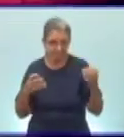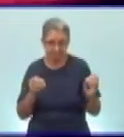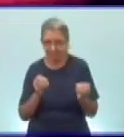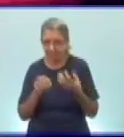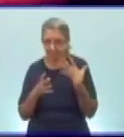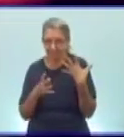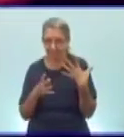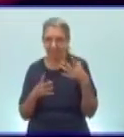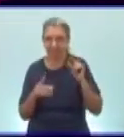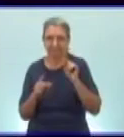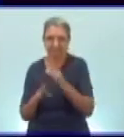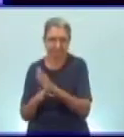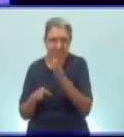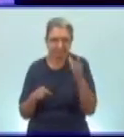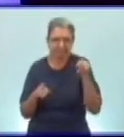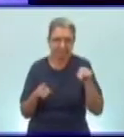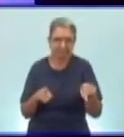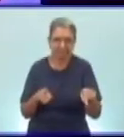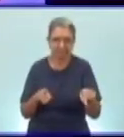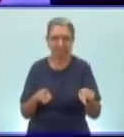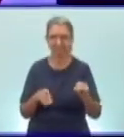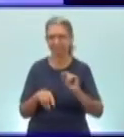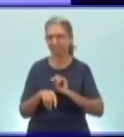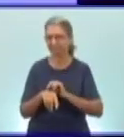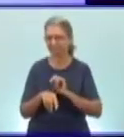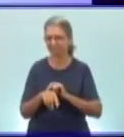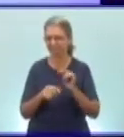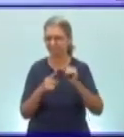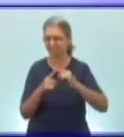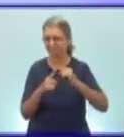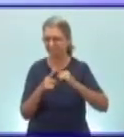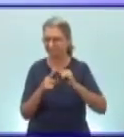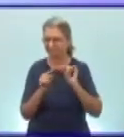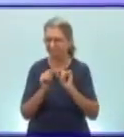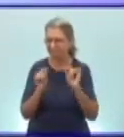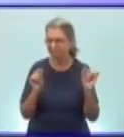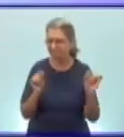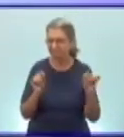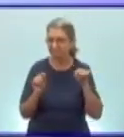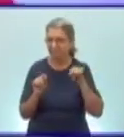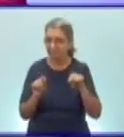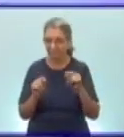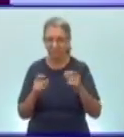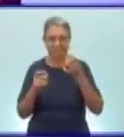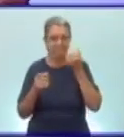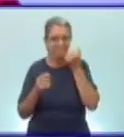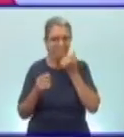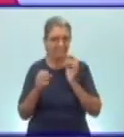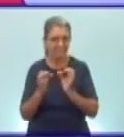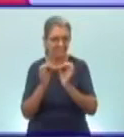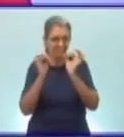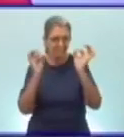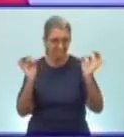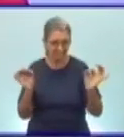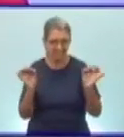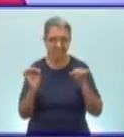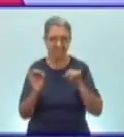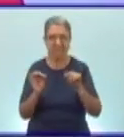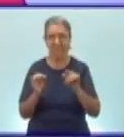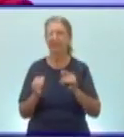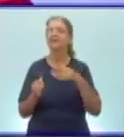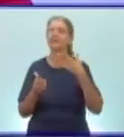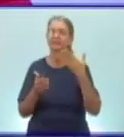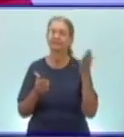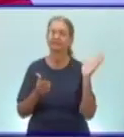instante, los instrumentos para medir tiempo fueron construidos con mayor precisión. Precisamente así vamos a continuar estudiando